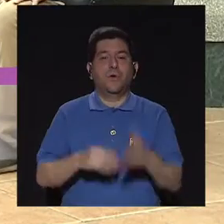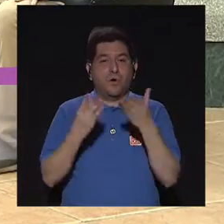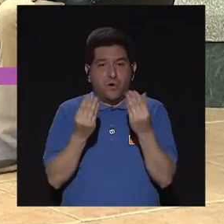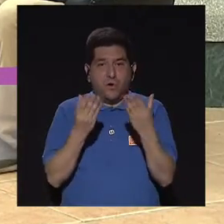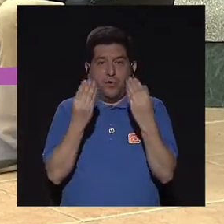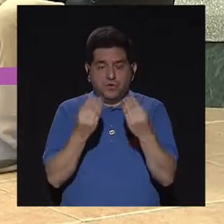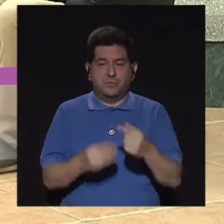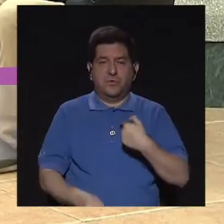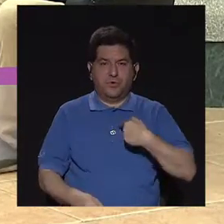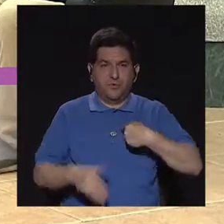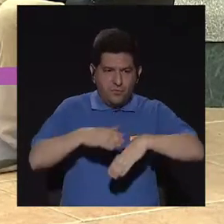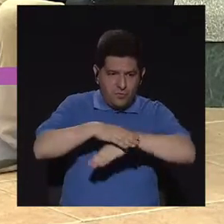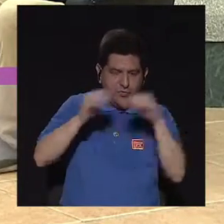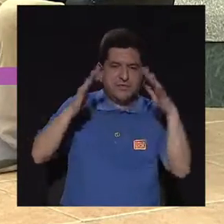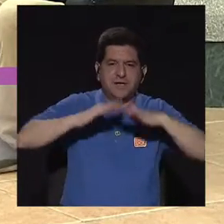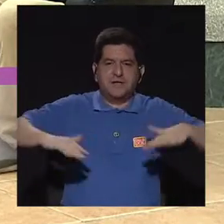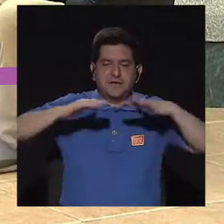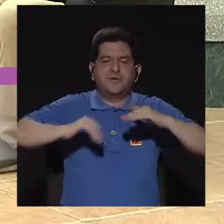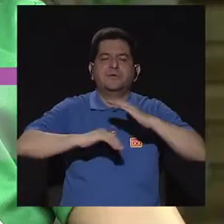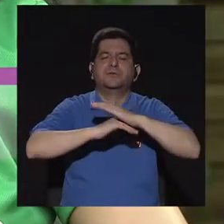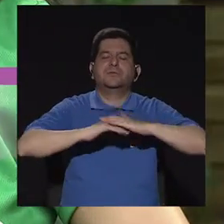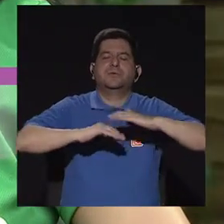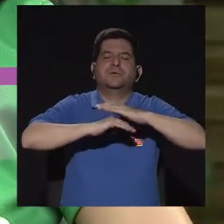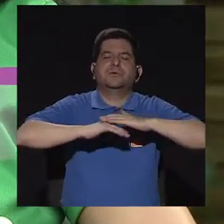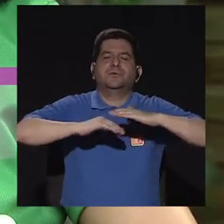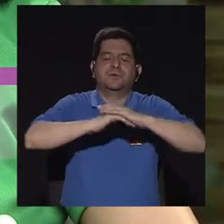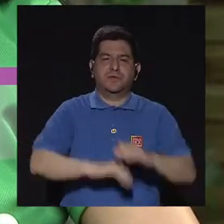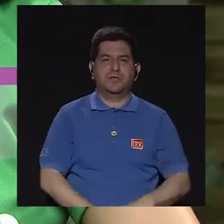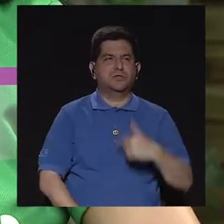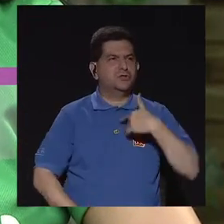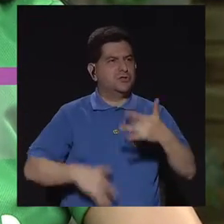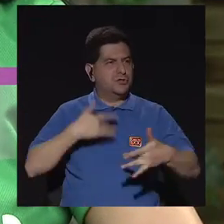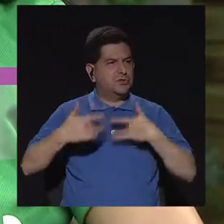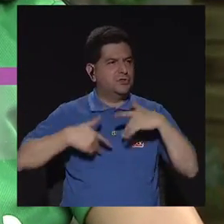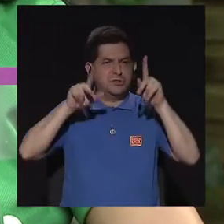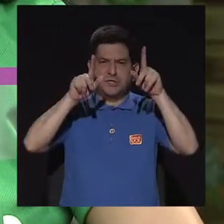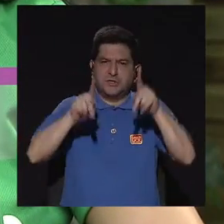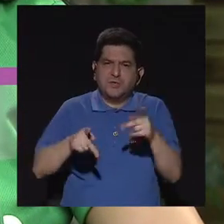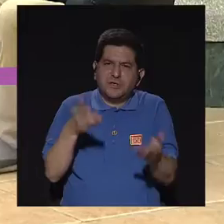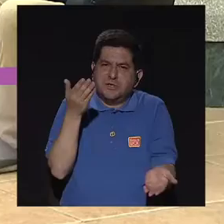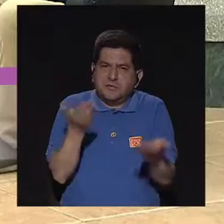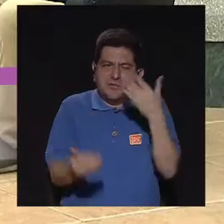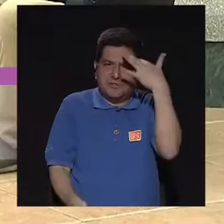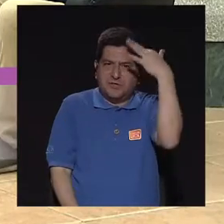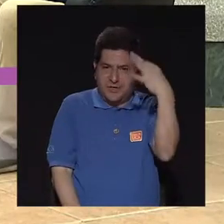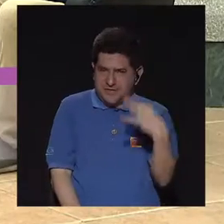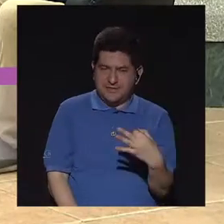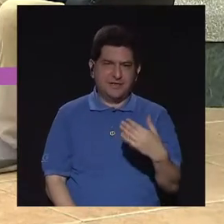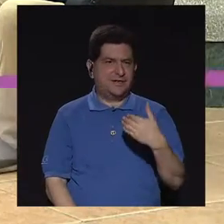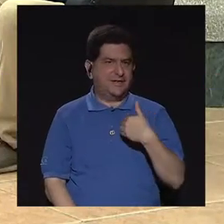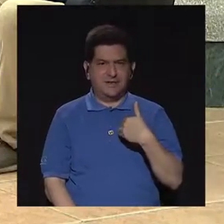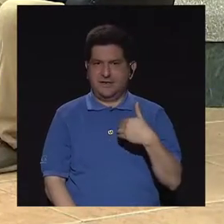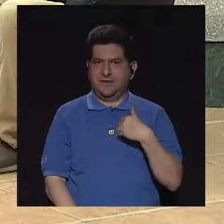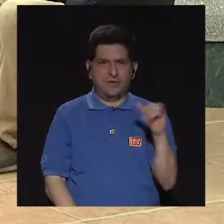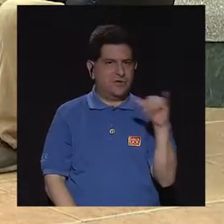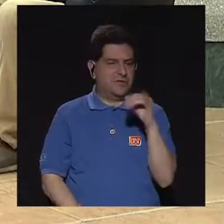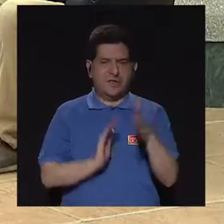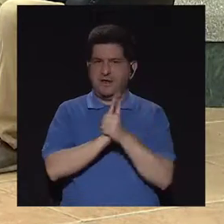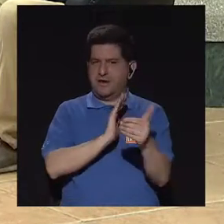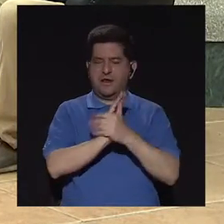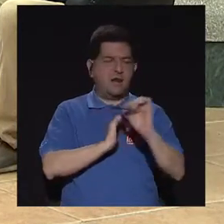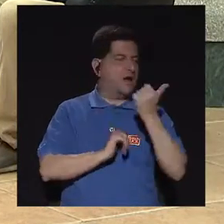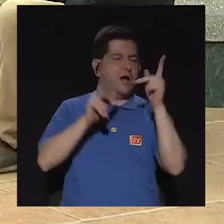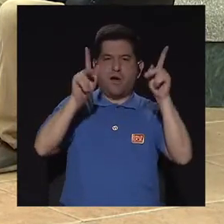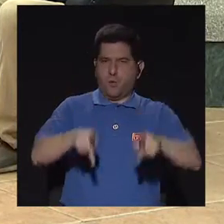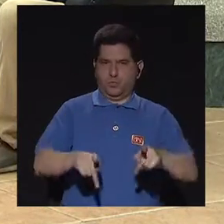miedo de salir de la zona de confort quizás. Yo siento que tal vez mucha gente cree que no tienen la misma